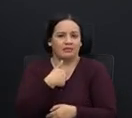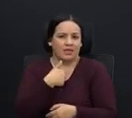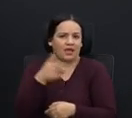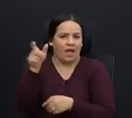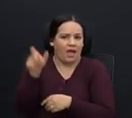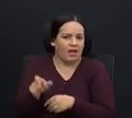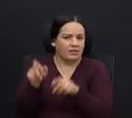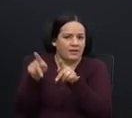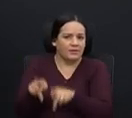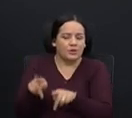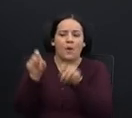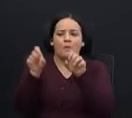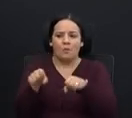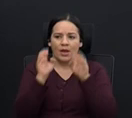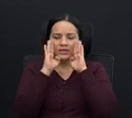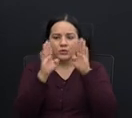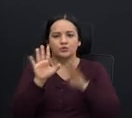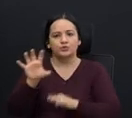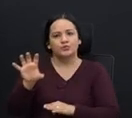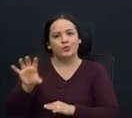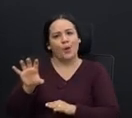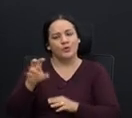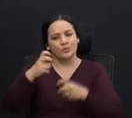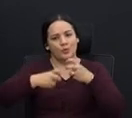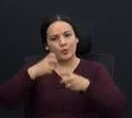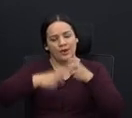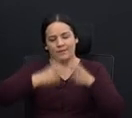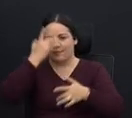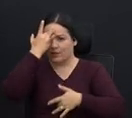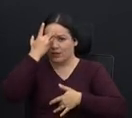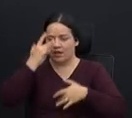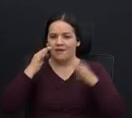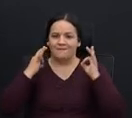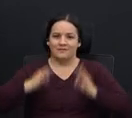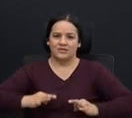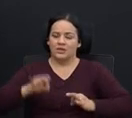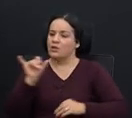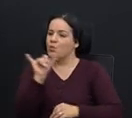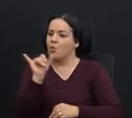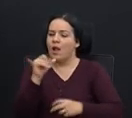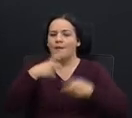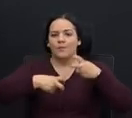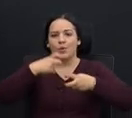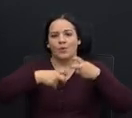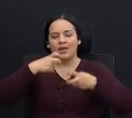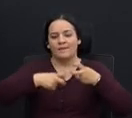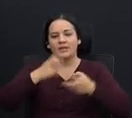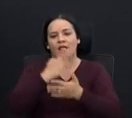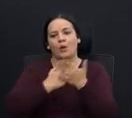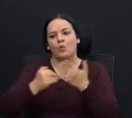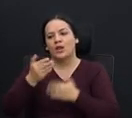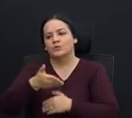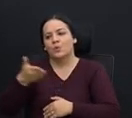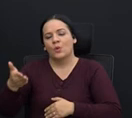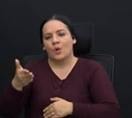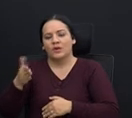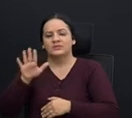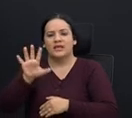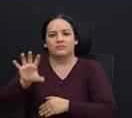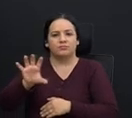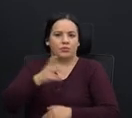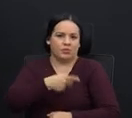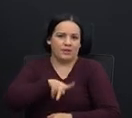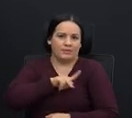tal que pueda atender sus problemas y padecimientos físicos, así como sus problemas o pendientes de índole personal. Lo que se